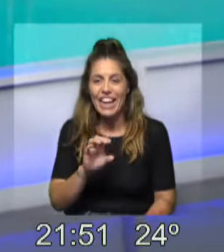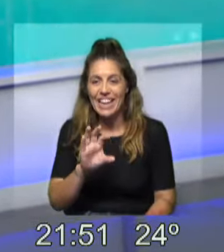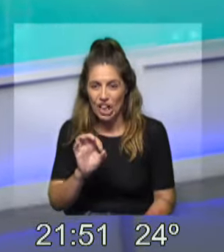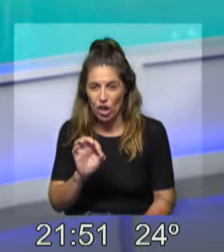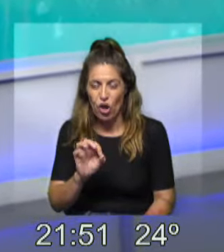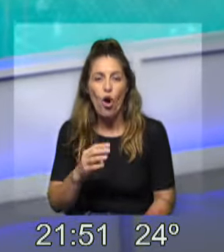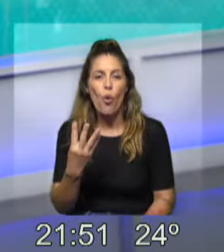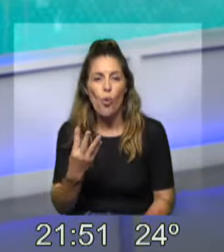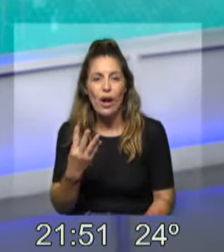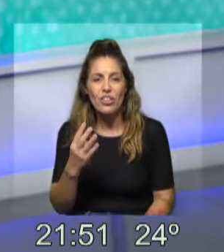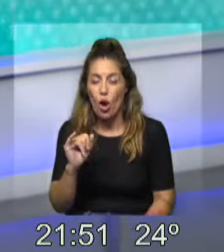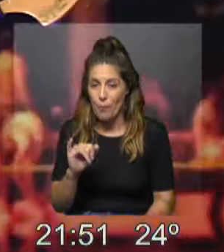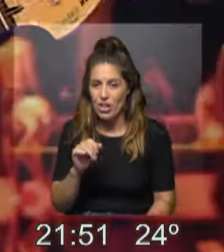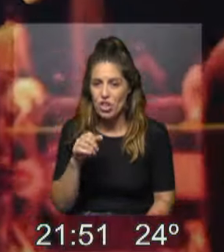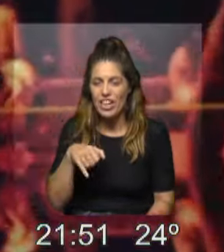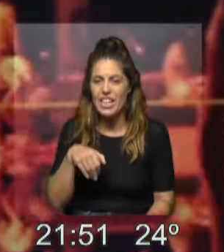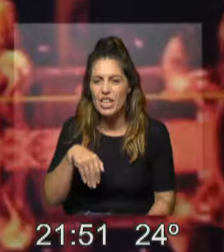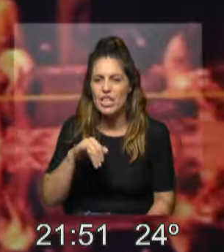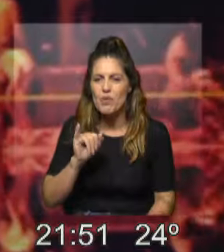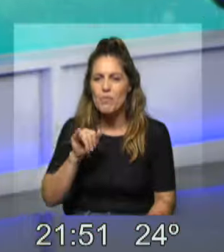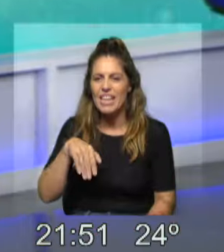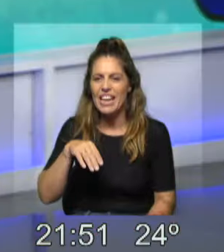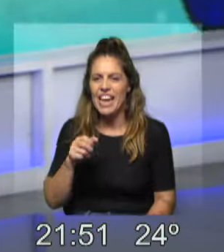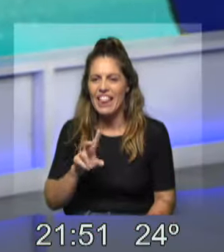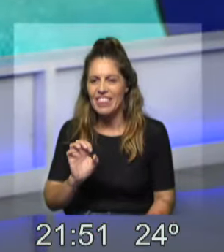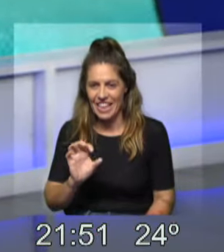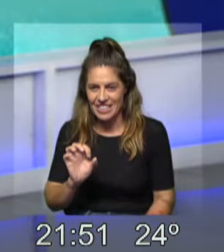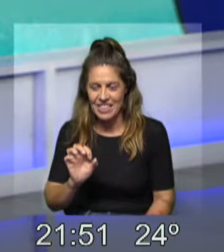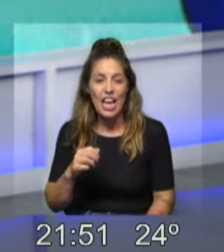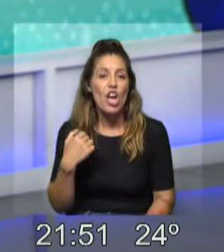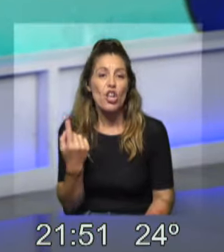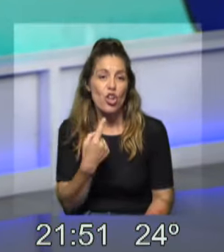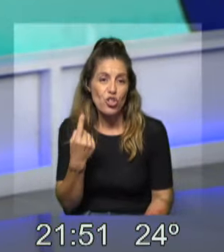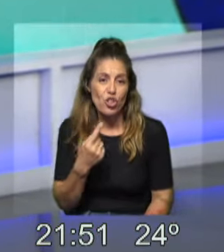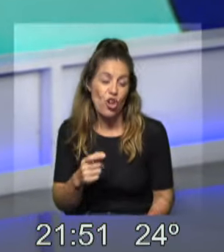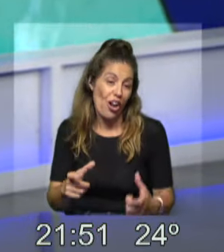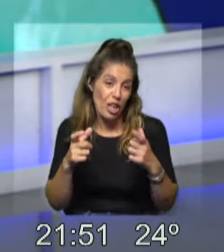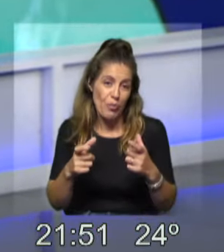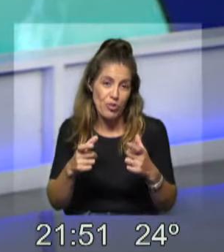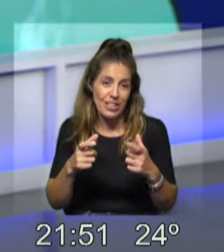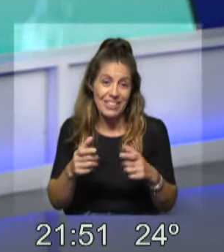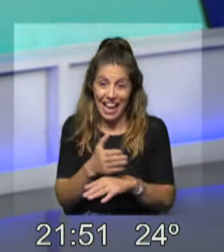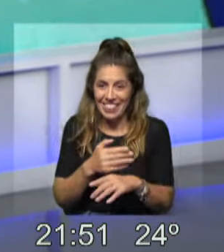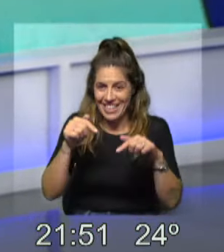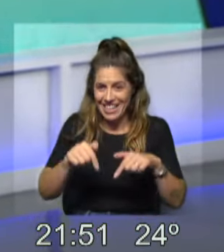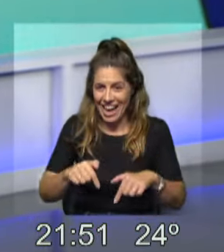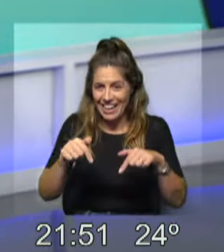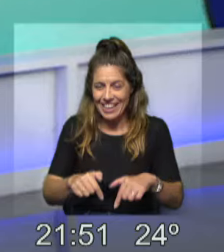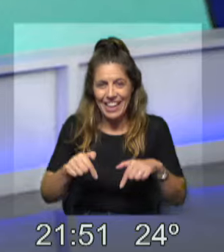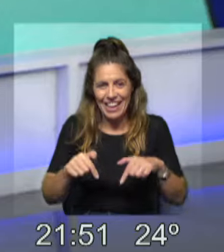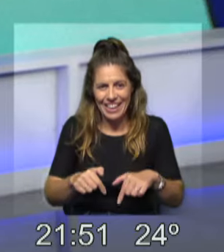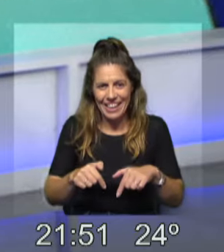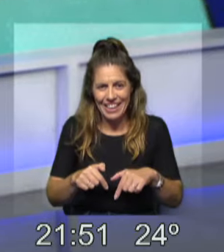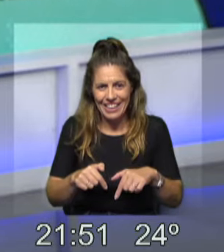recreo. Y el 4 de mayo. 4 de mayo en Inmigrantes. En Inmigrantes. Pero nosotros que somos privilegiados, lo tenemos antes acá a Guille,